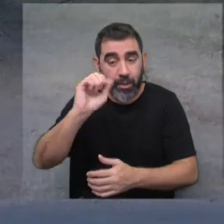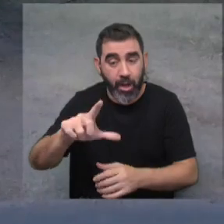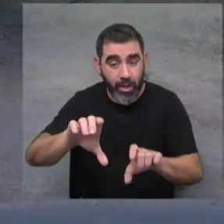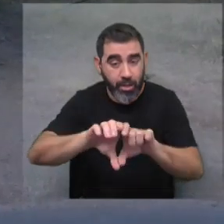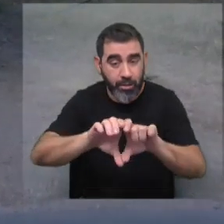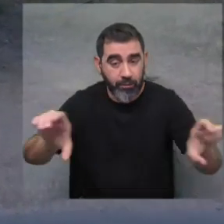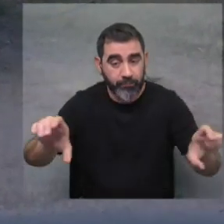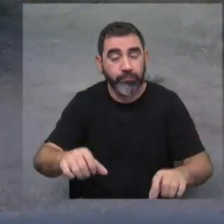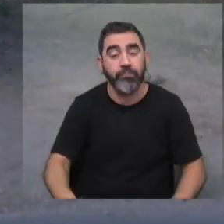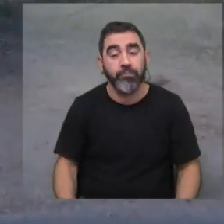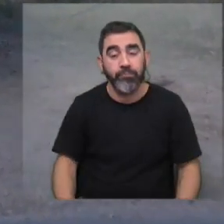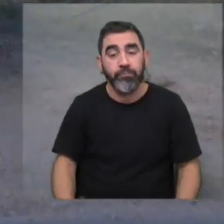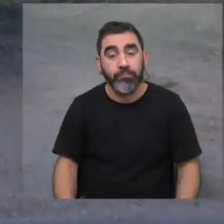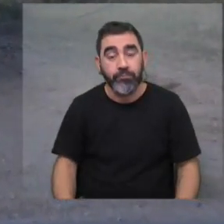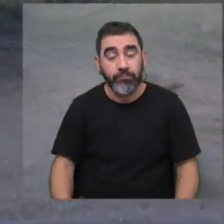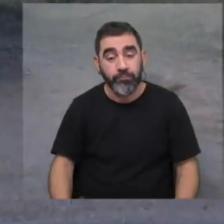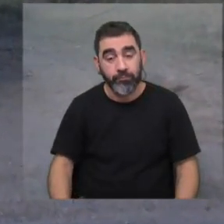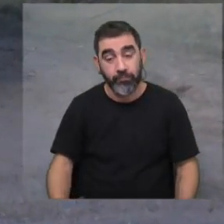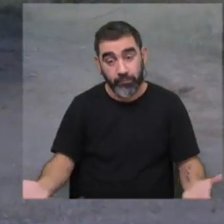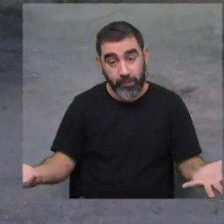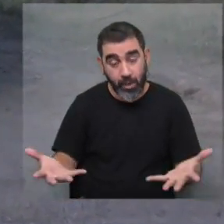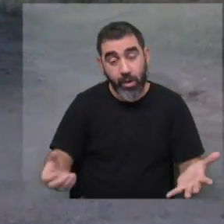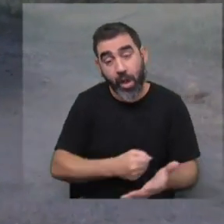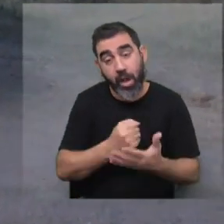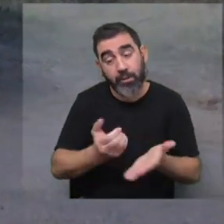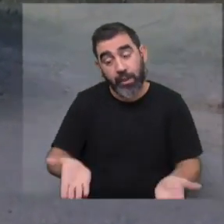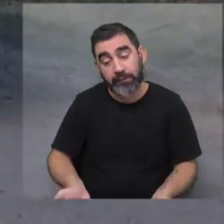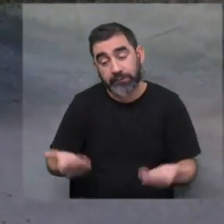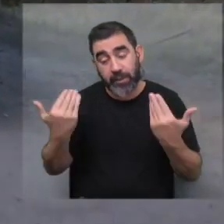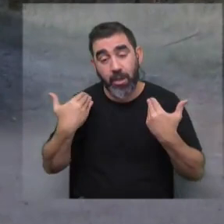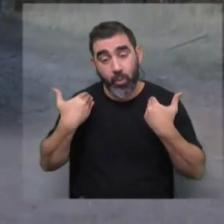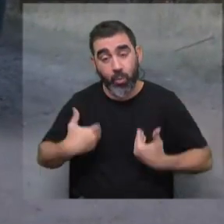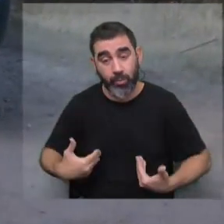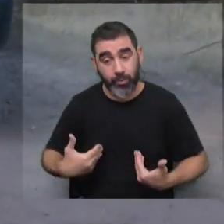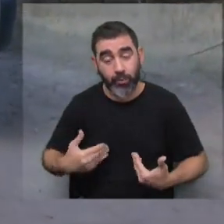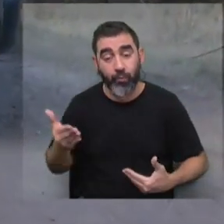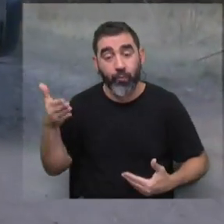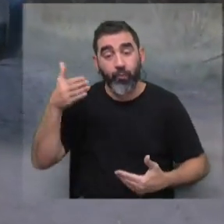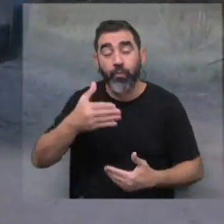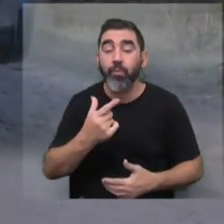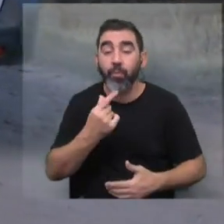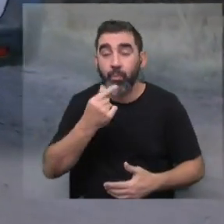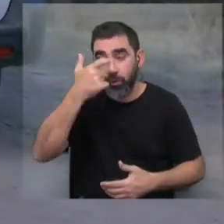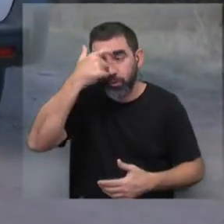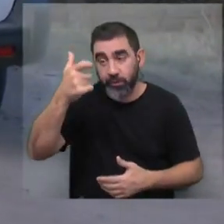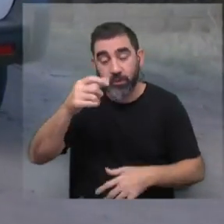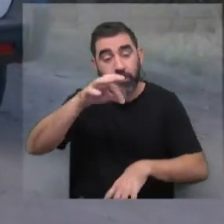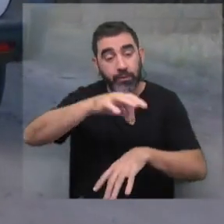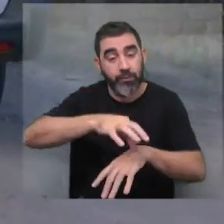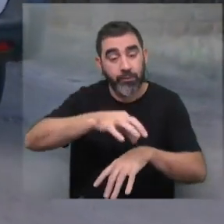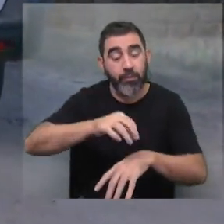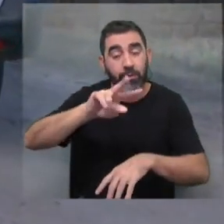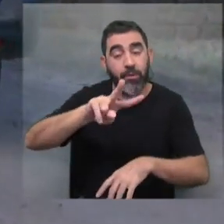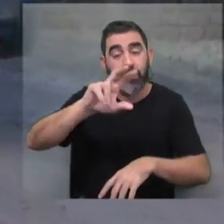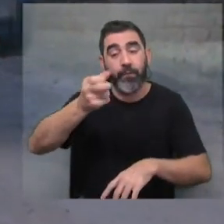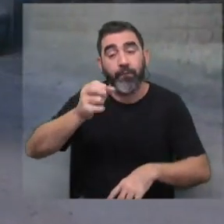losa Bueno ahora hasta que se levante el cuerpo ya concurrió policía científica está la doctora Vallejo